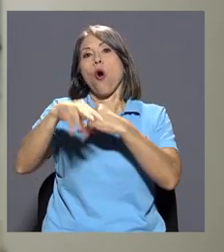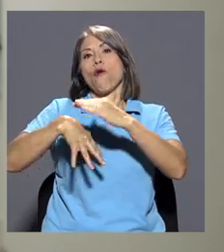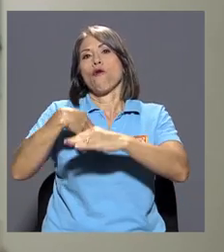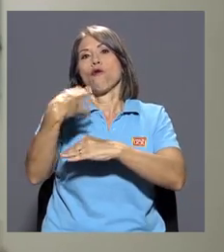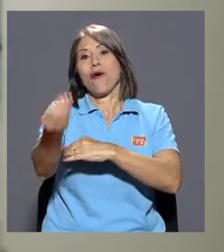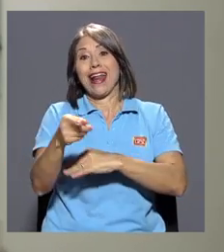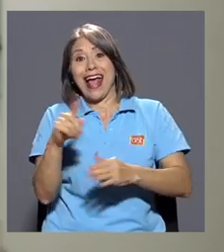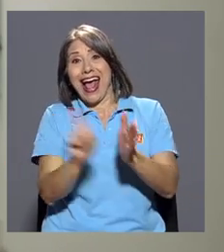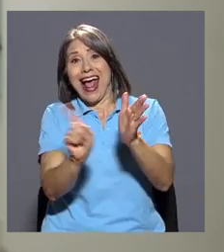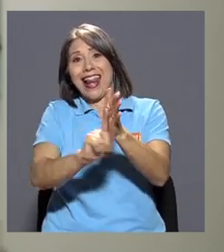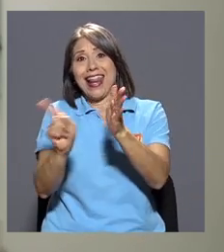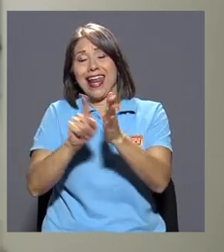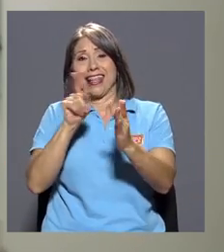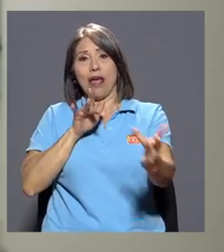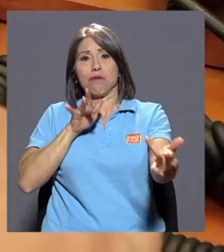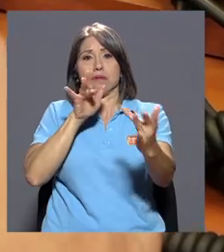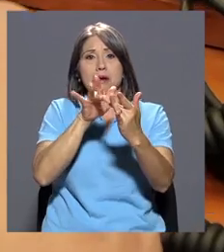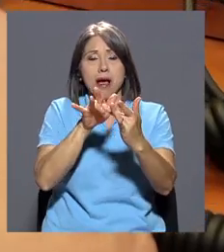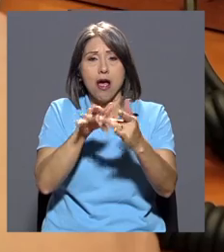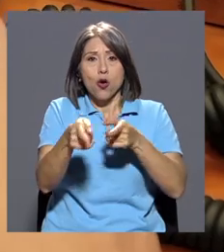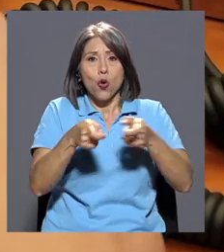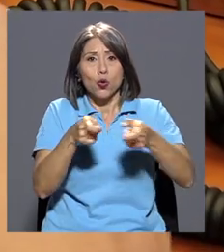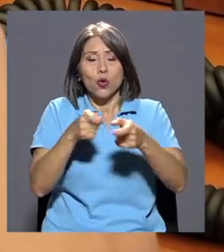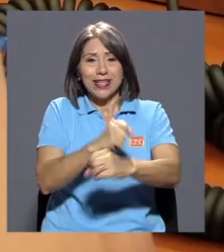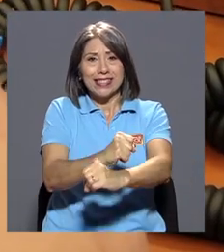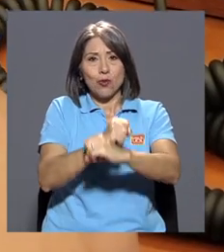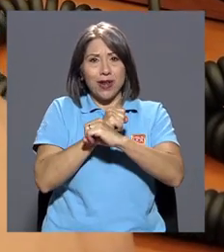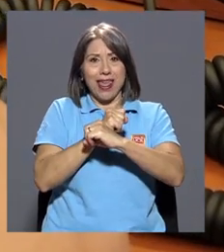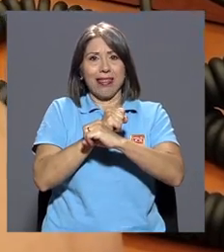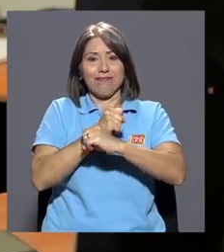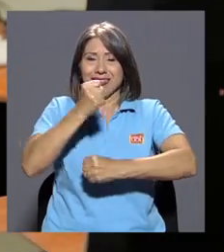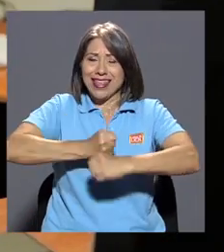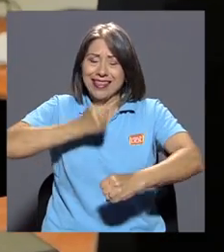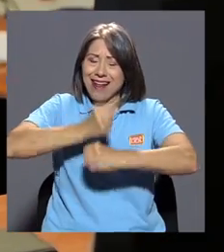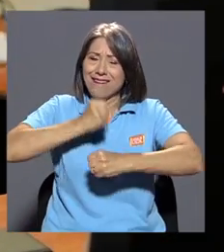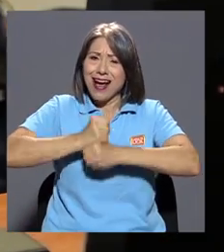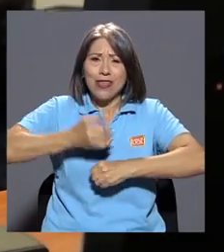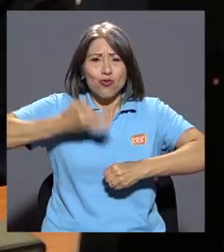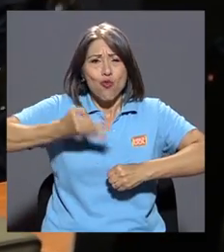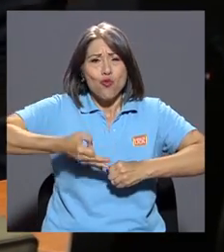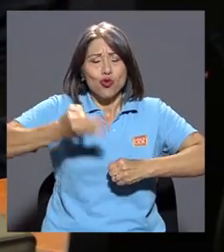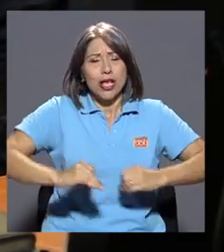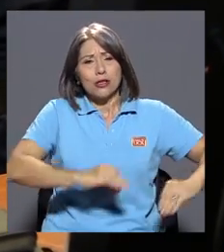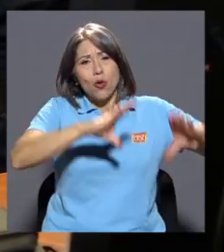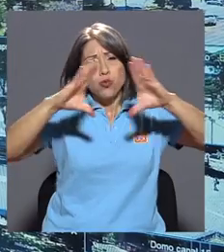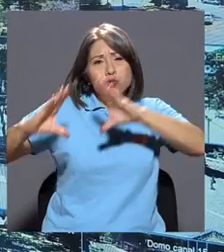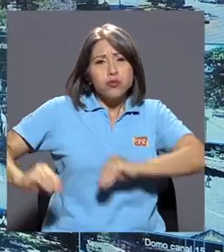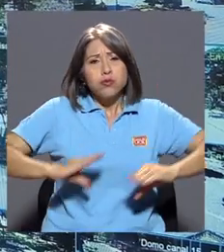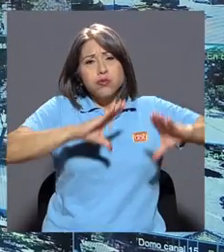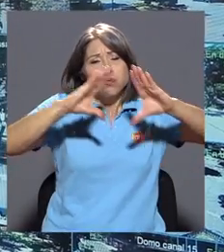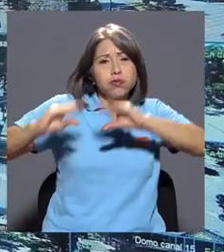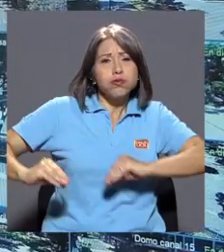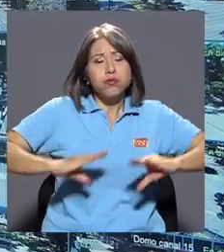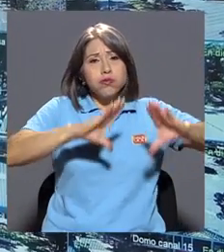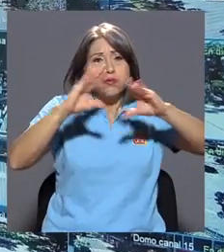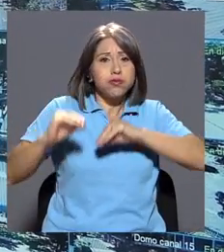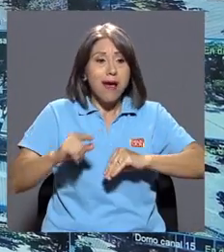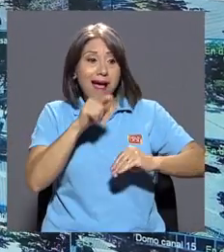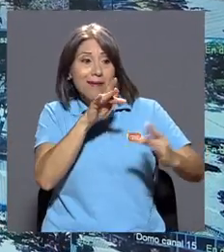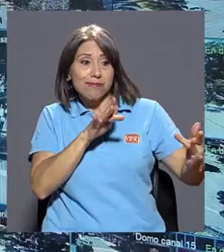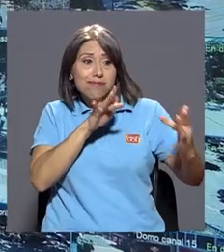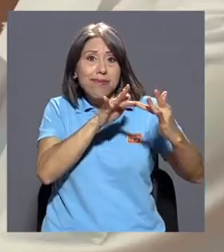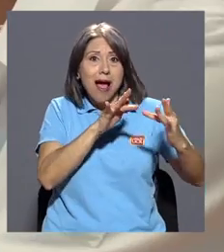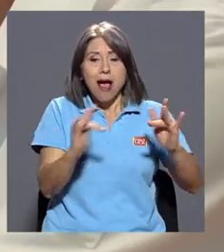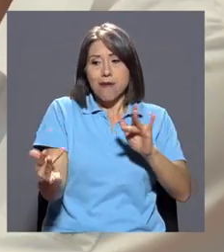llega al departamento de seguridad, al control de seguridad nuestro, que funciona los 365 días del año y se coordinaría sea con la seguridad interna,